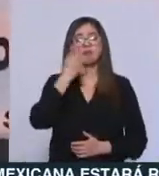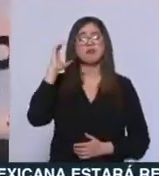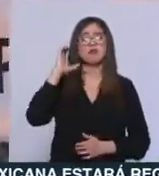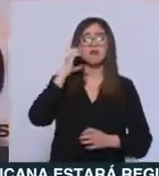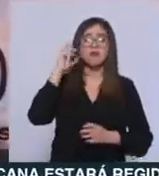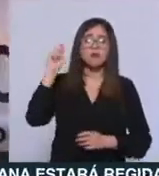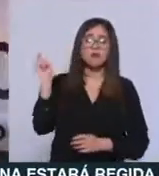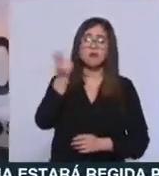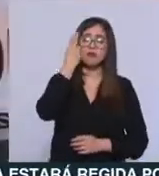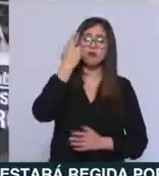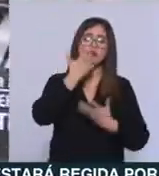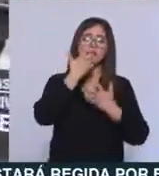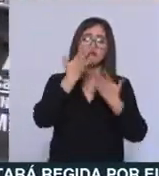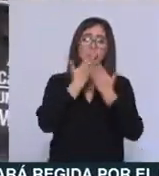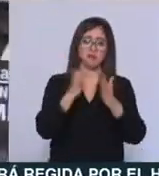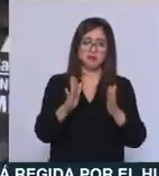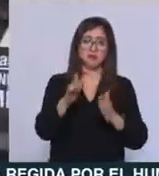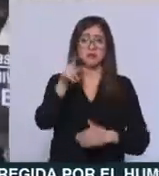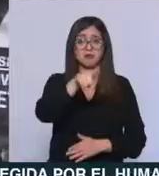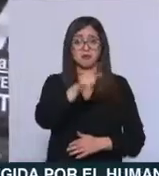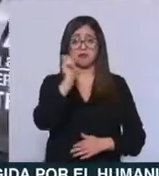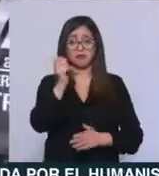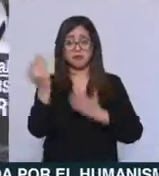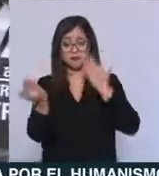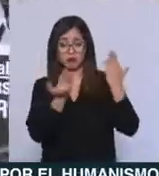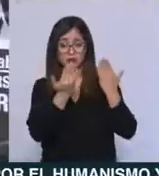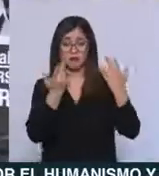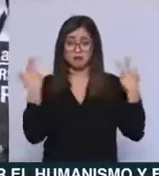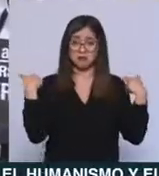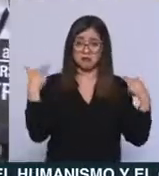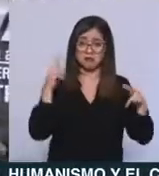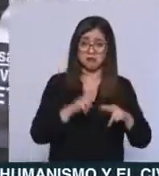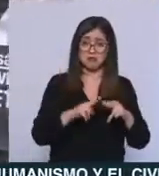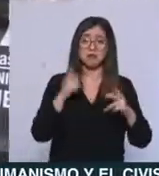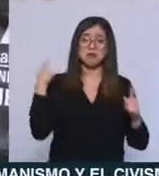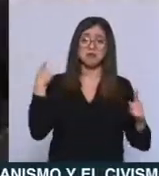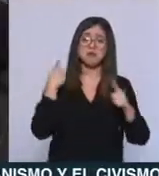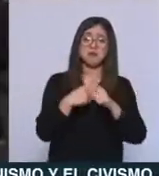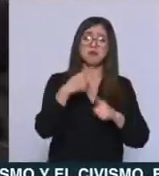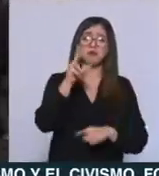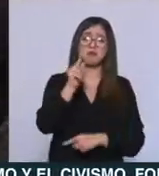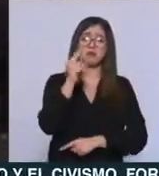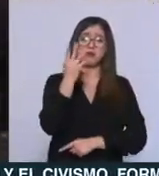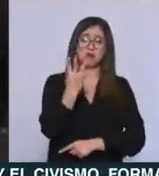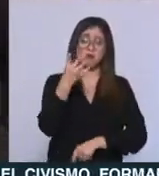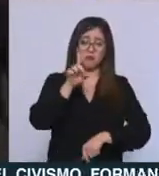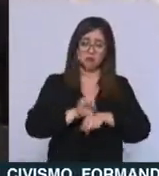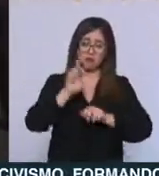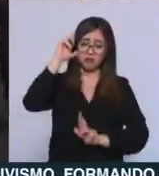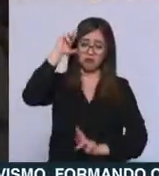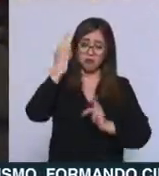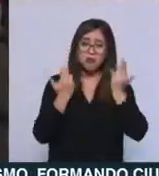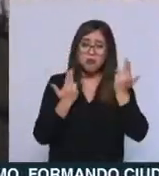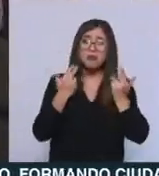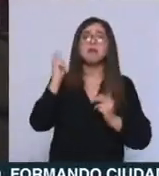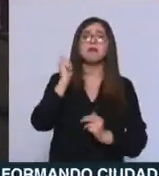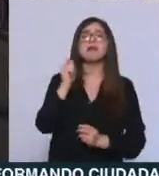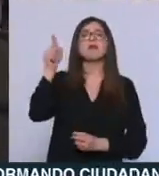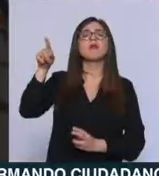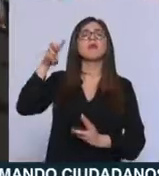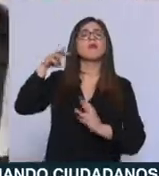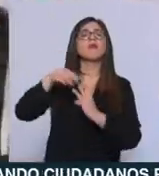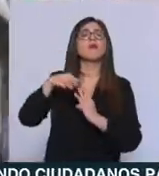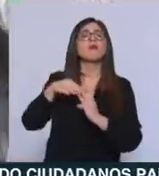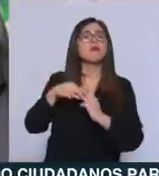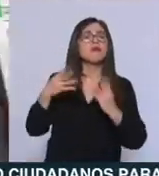$1,500 estudiantes y académicos piden que se termine la huelga que ha durado 84 días, lo que ha llevado a la Casa de Estudios a